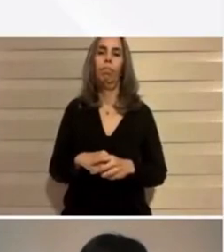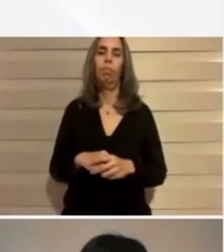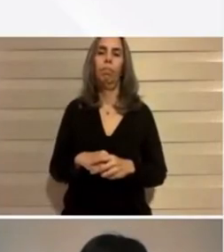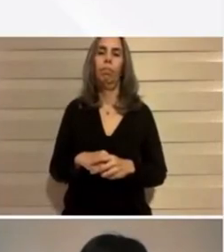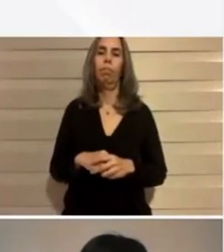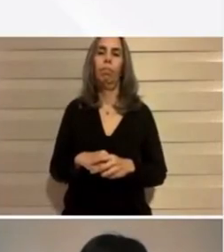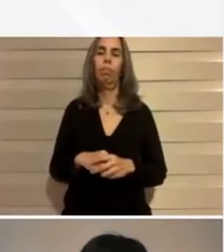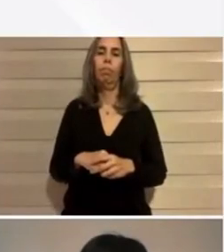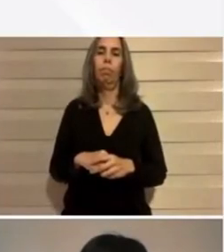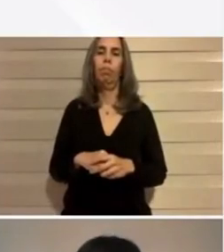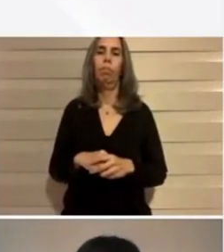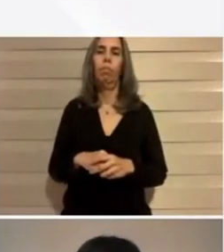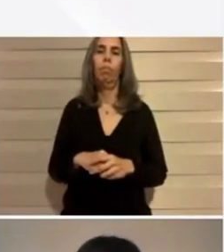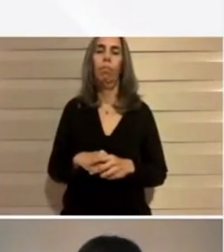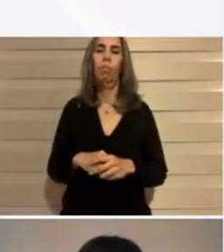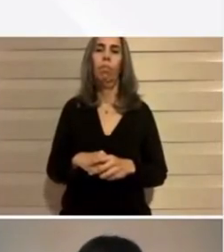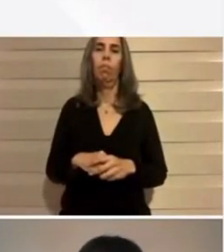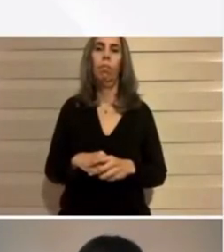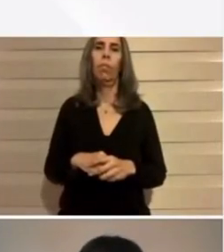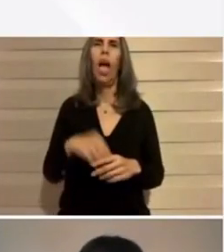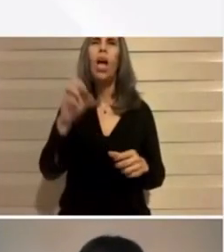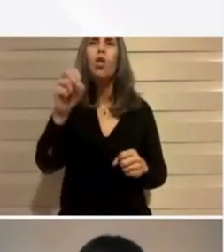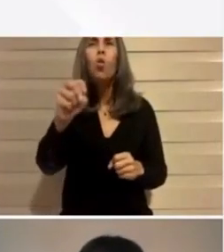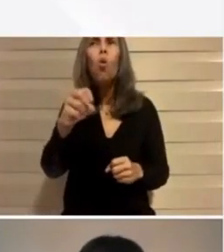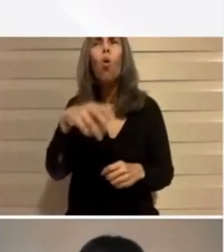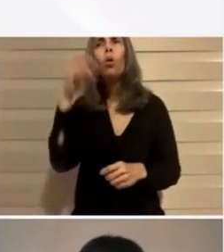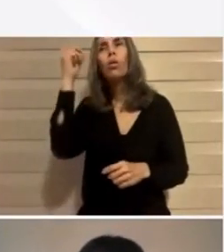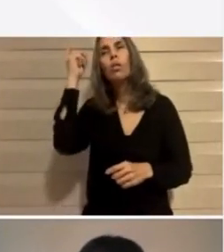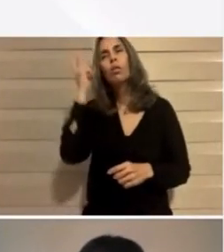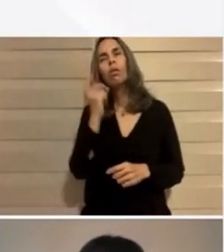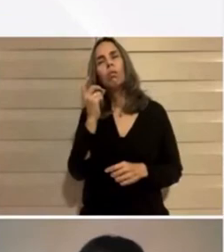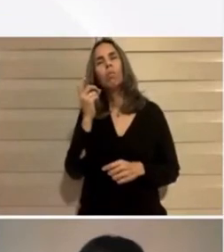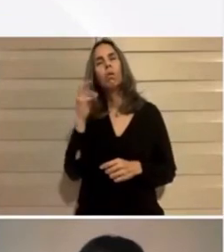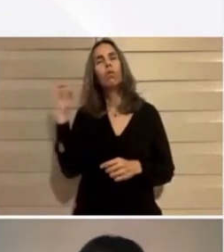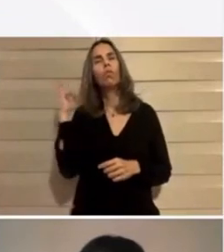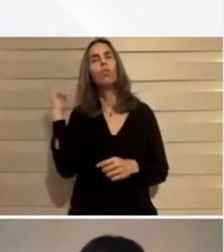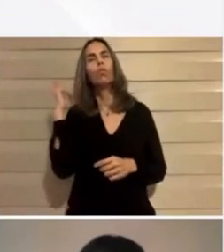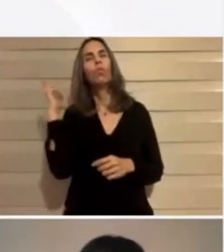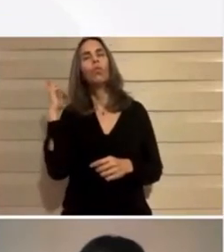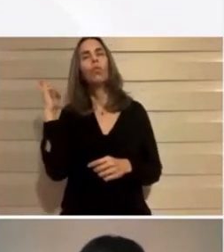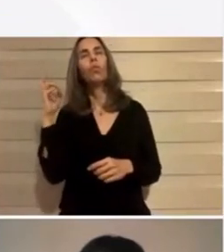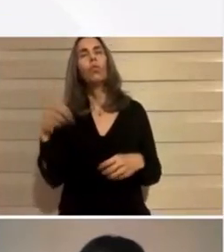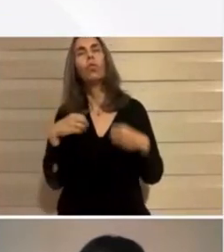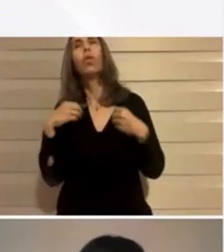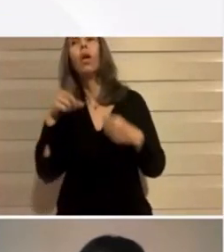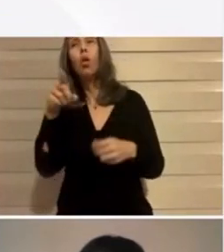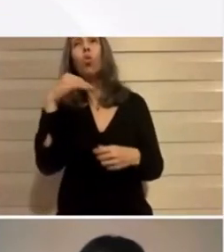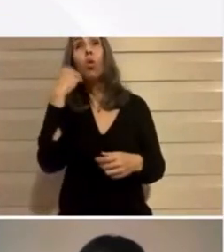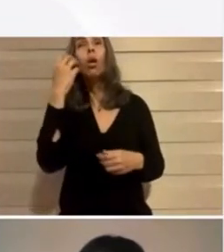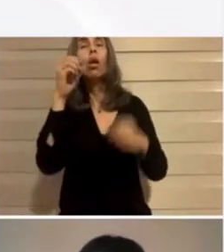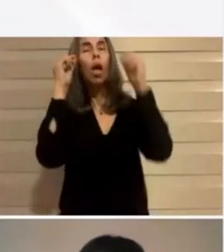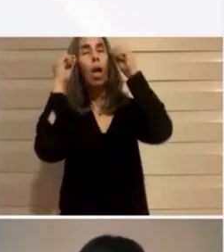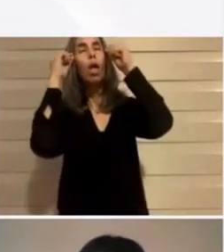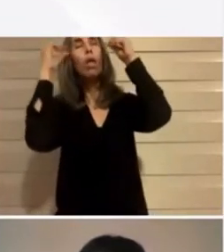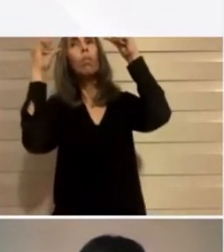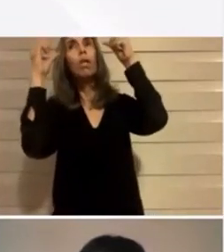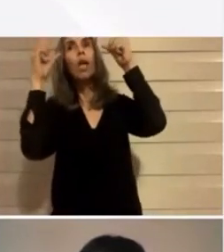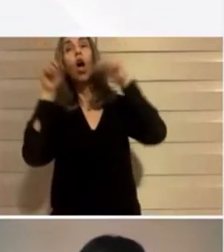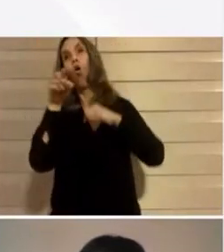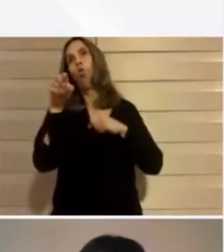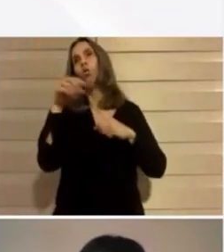suena el despertador o entra alguien a decirte ya salte de la cama? ¿O te quieres quedar dormido 10 minutos